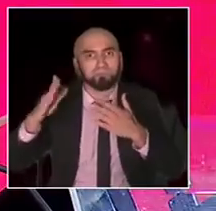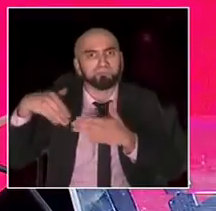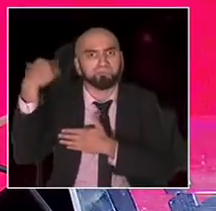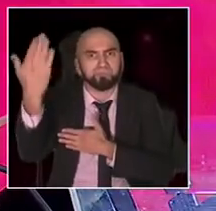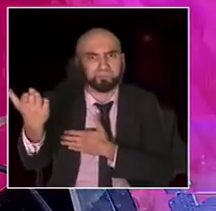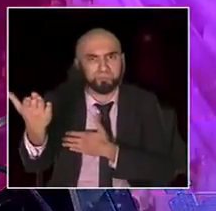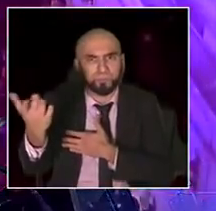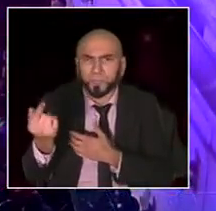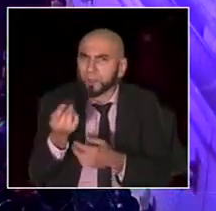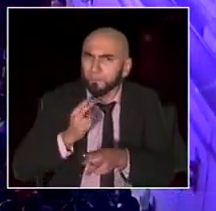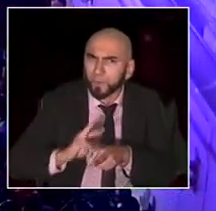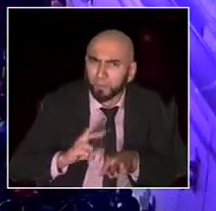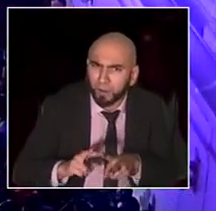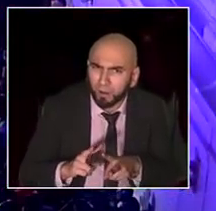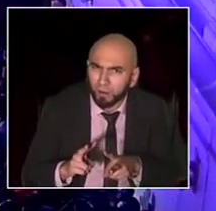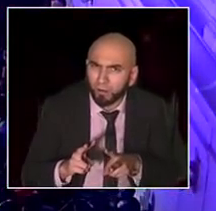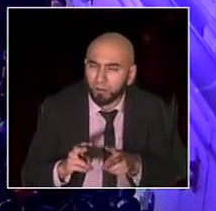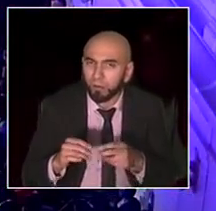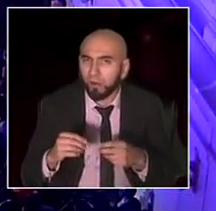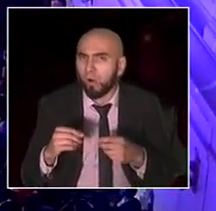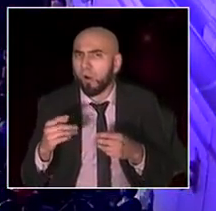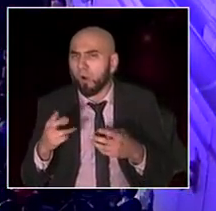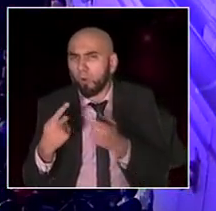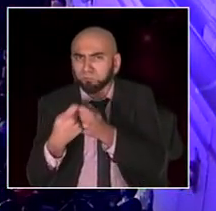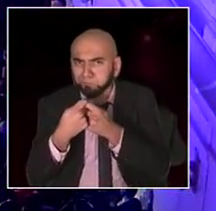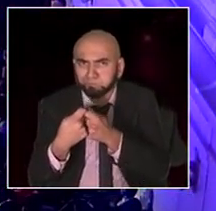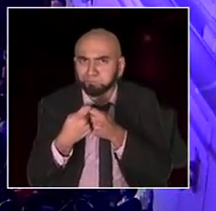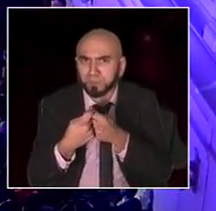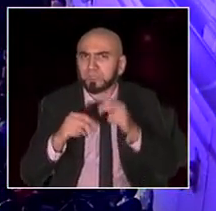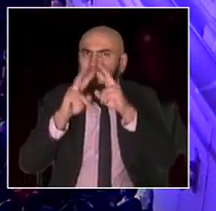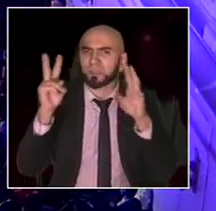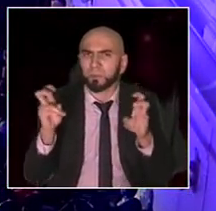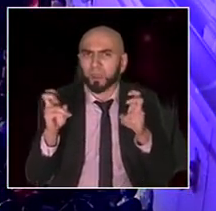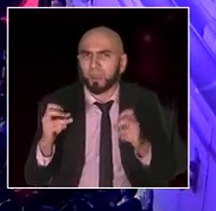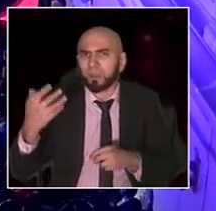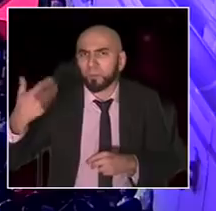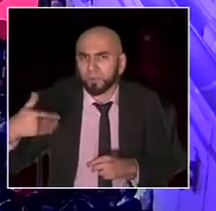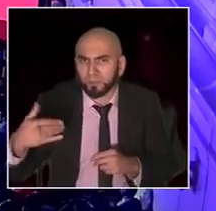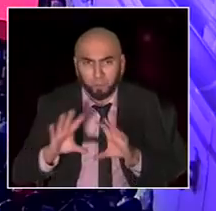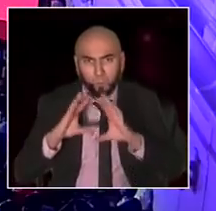prepararnos, o seguimos discutiendo respecto de cosas que son relevantes para